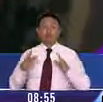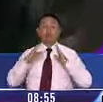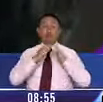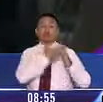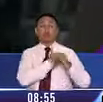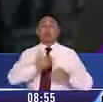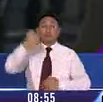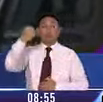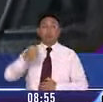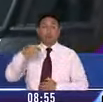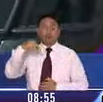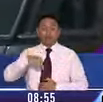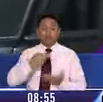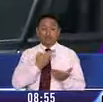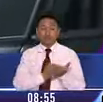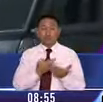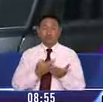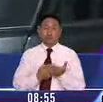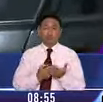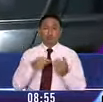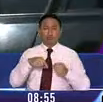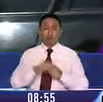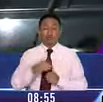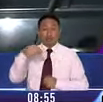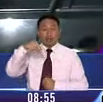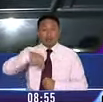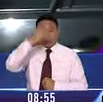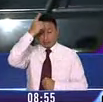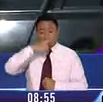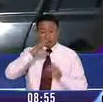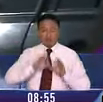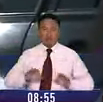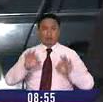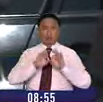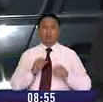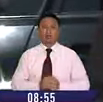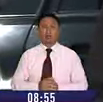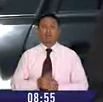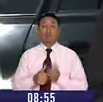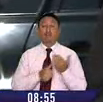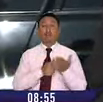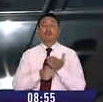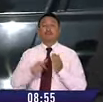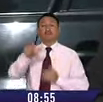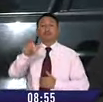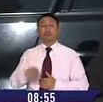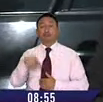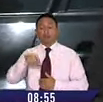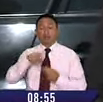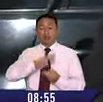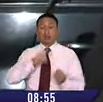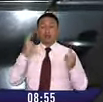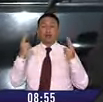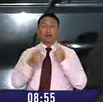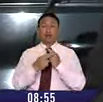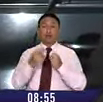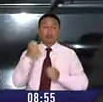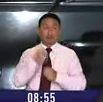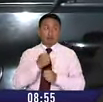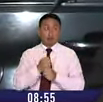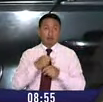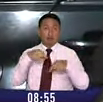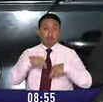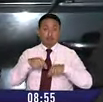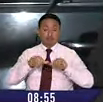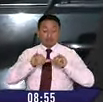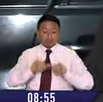Carondelet, pues va a existir este gabinete ampliado para tomar decisiones importantes. El ministro lo que ha indicado es que se vienen reformas laborales. Nosotros nos vamos